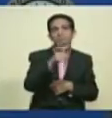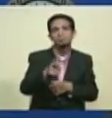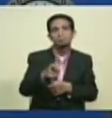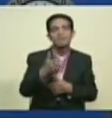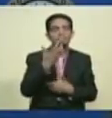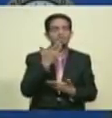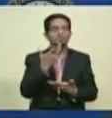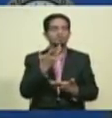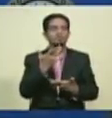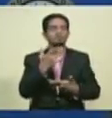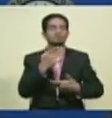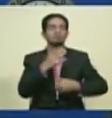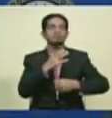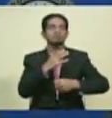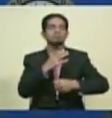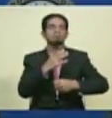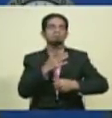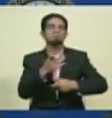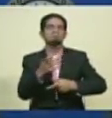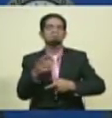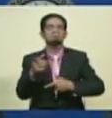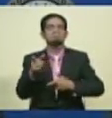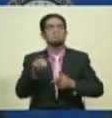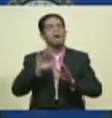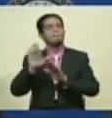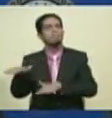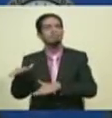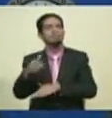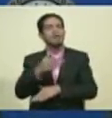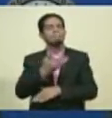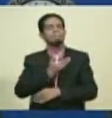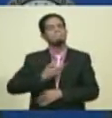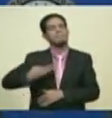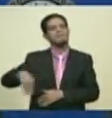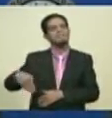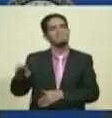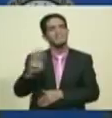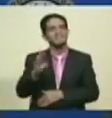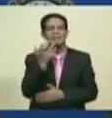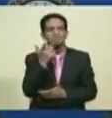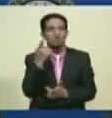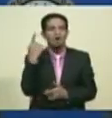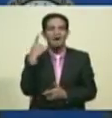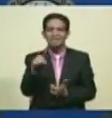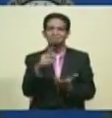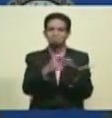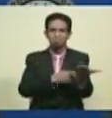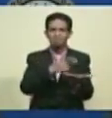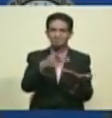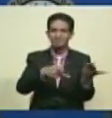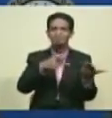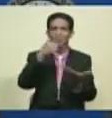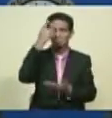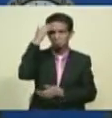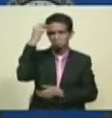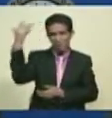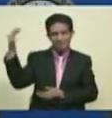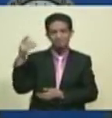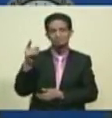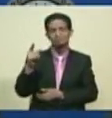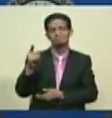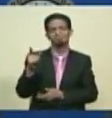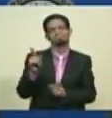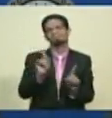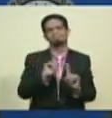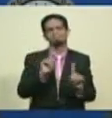PT y del presidente Lula, o quieren llegan al poder no con un proyecto de país, no con un sueño, no con una esperanza para